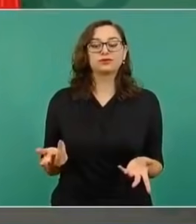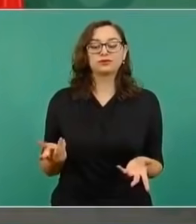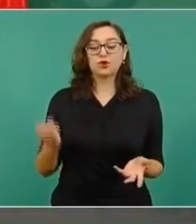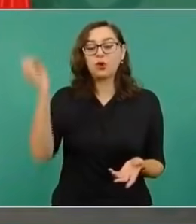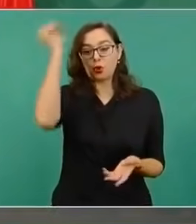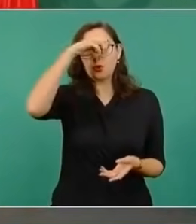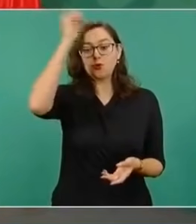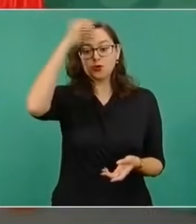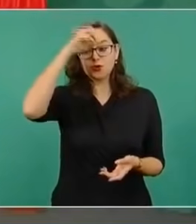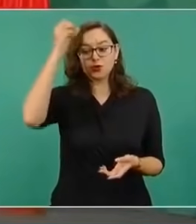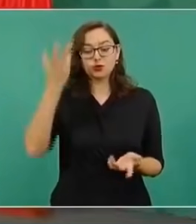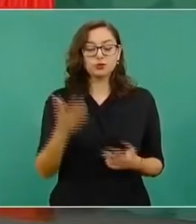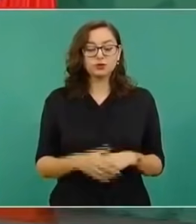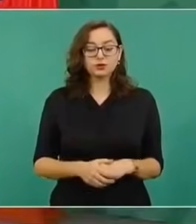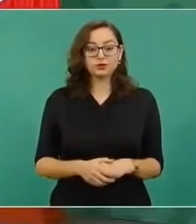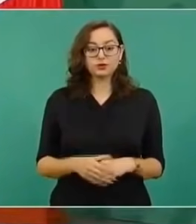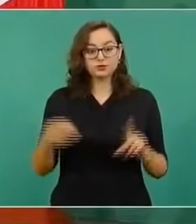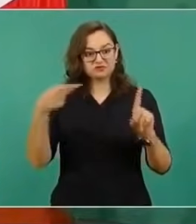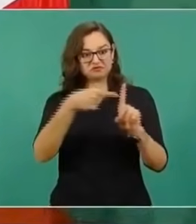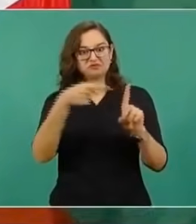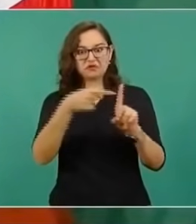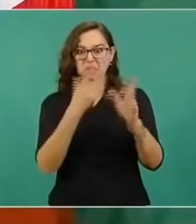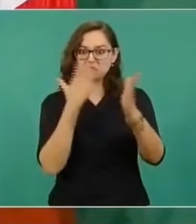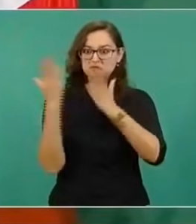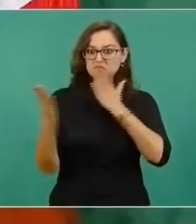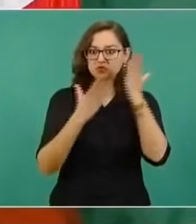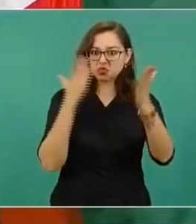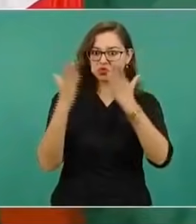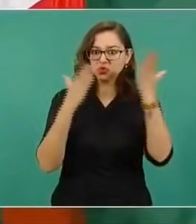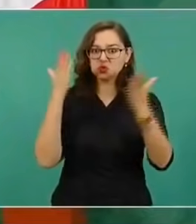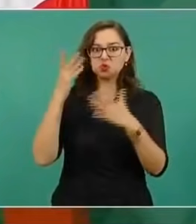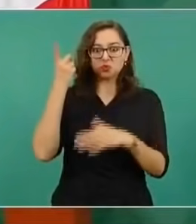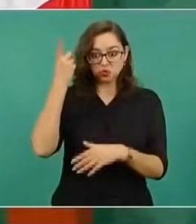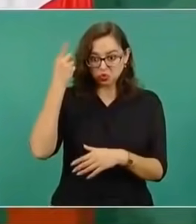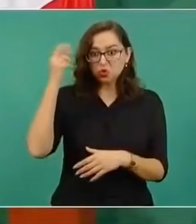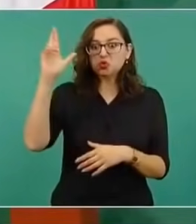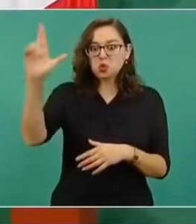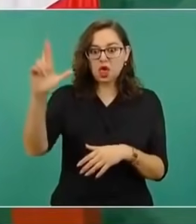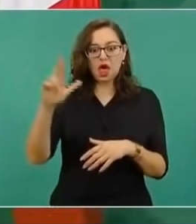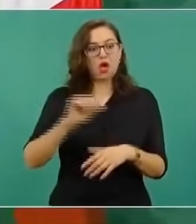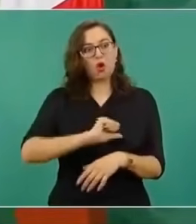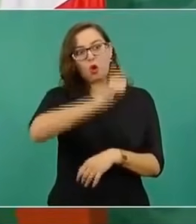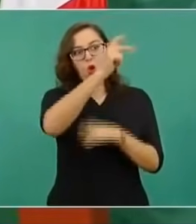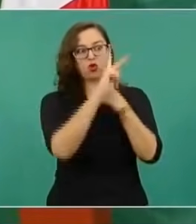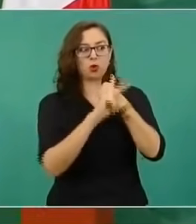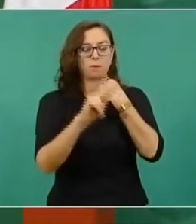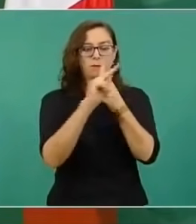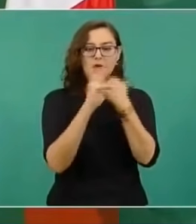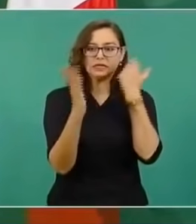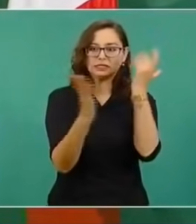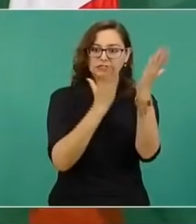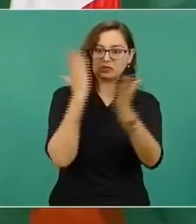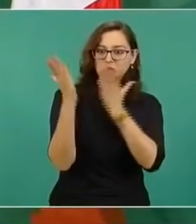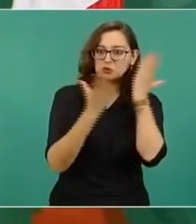de una gente que yo creo que tiene doctorado, que se formó en el extranjero,